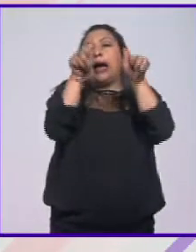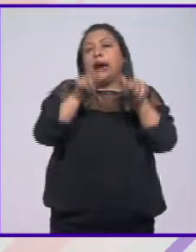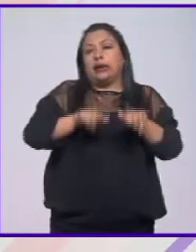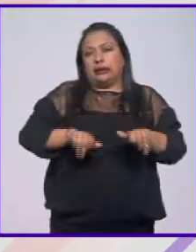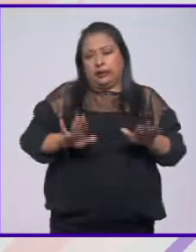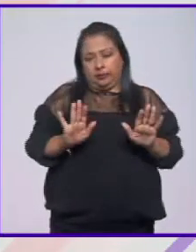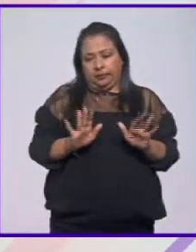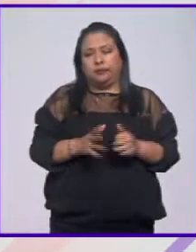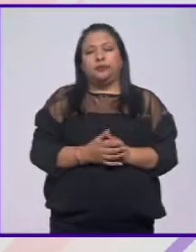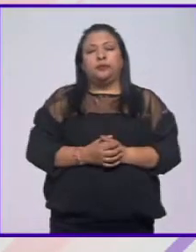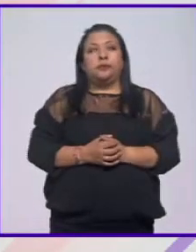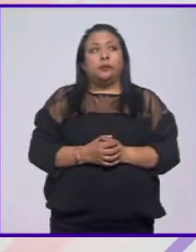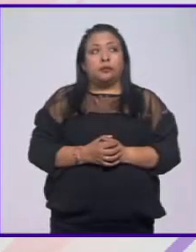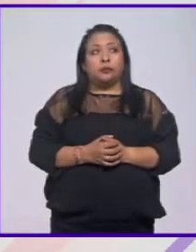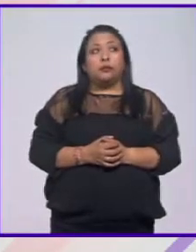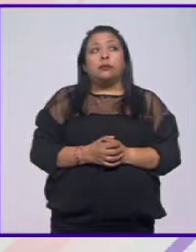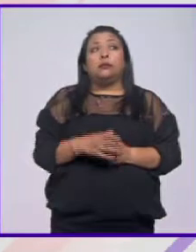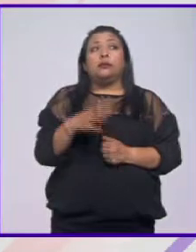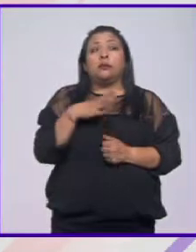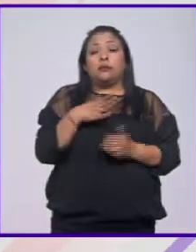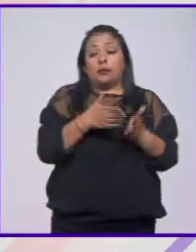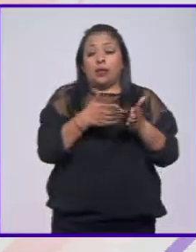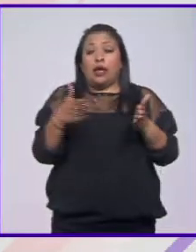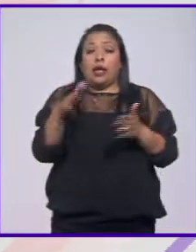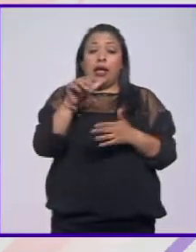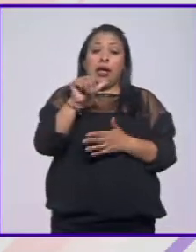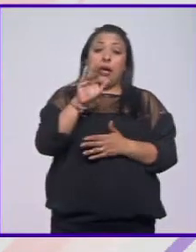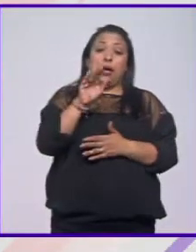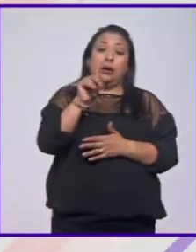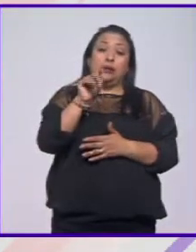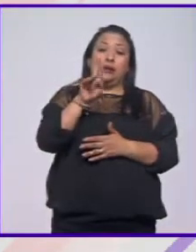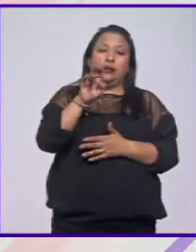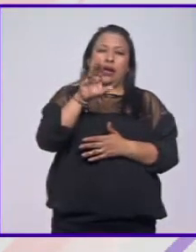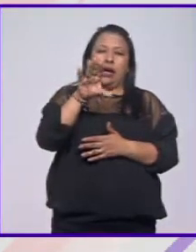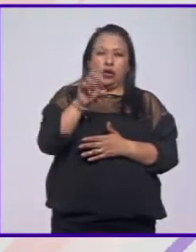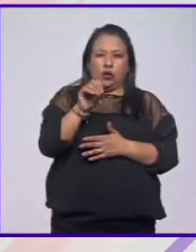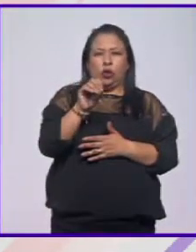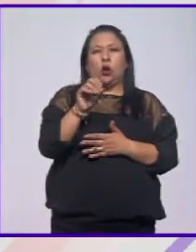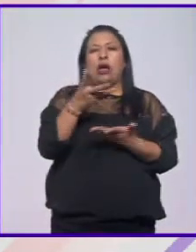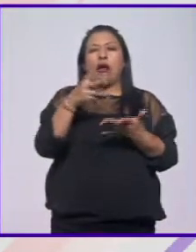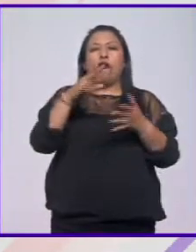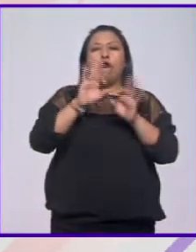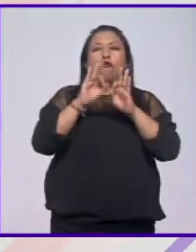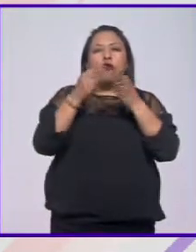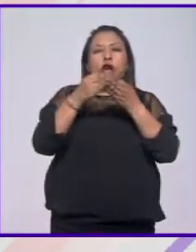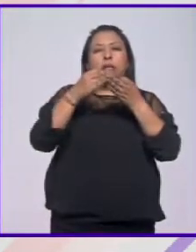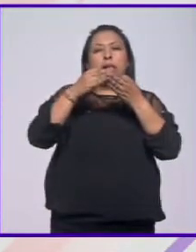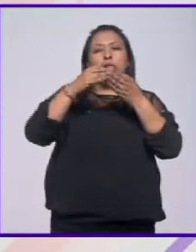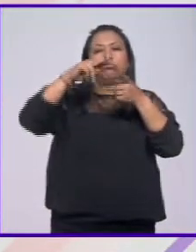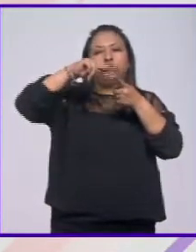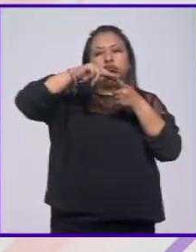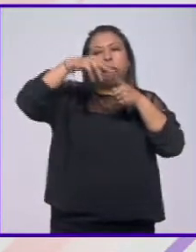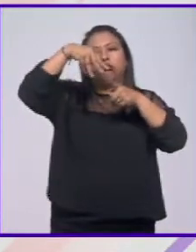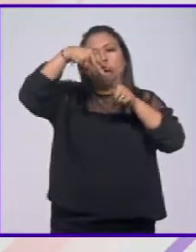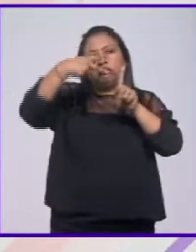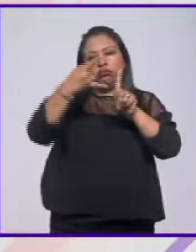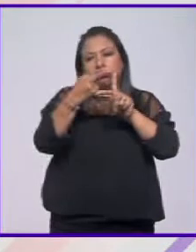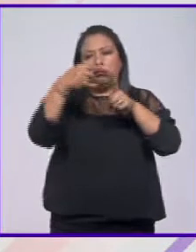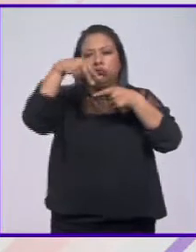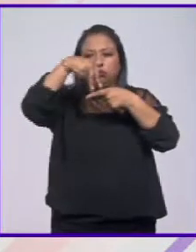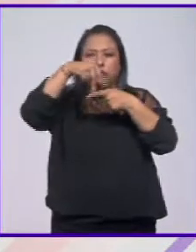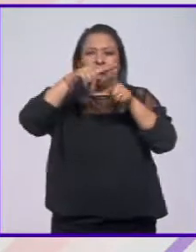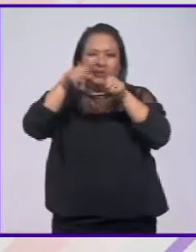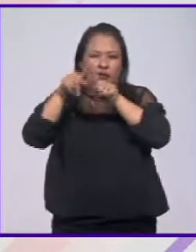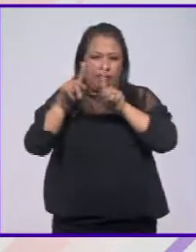son de género abstracto, algunas de tipo geométrico, muy diferente a lo que hacía